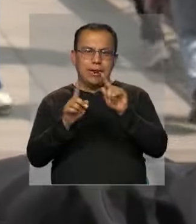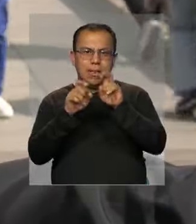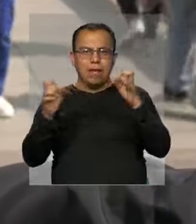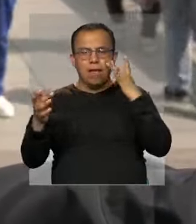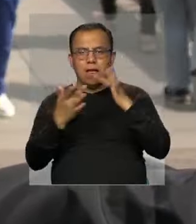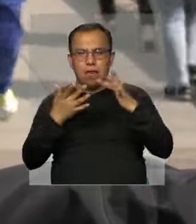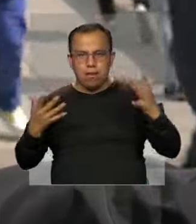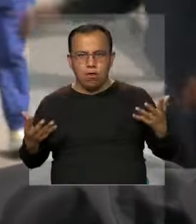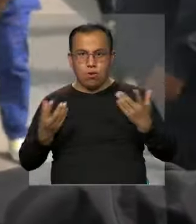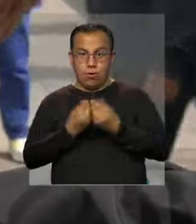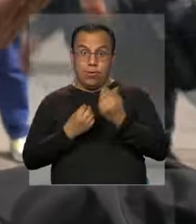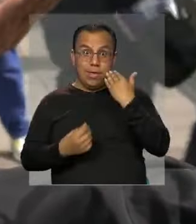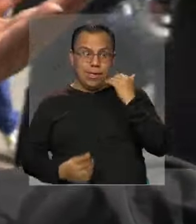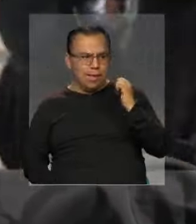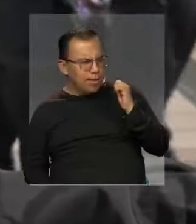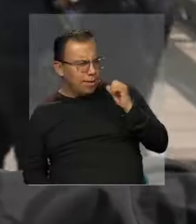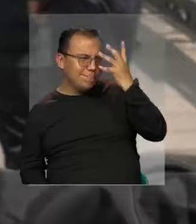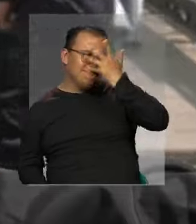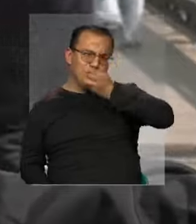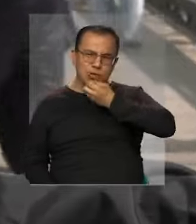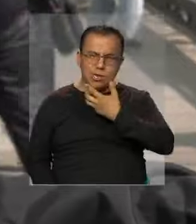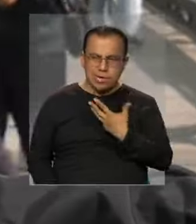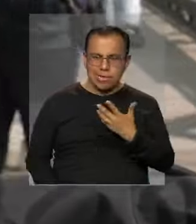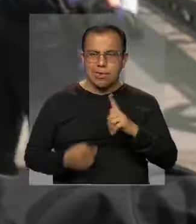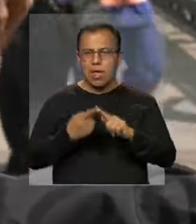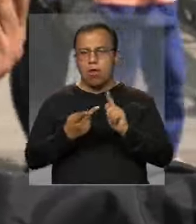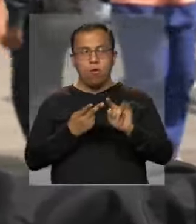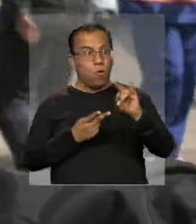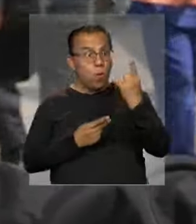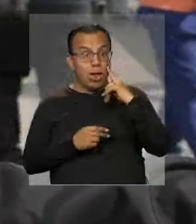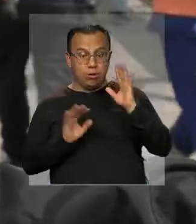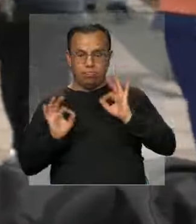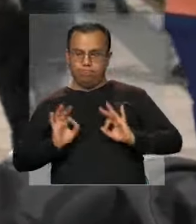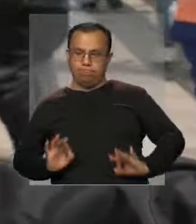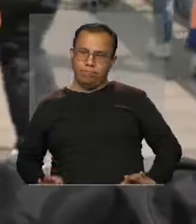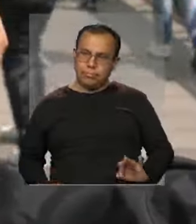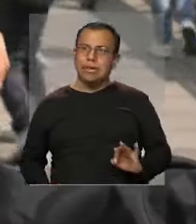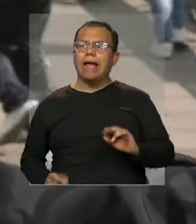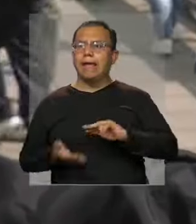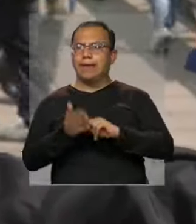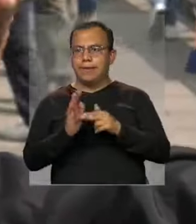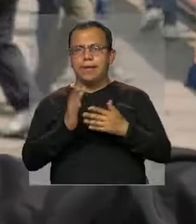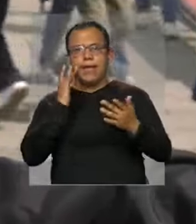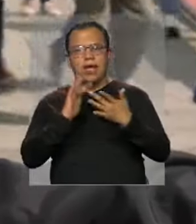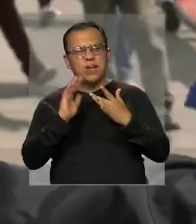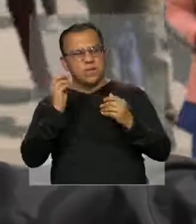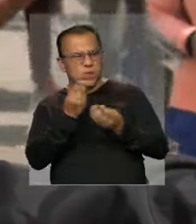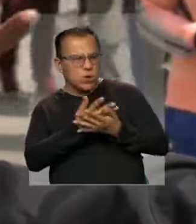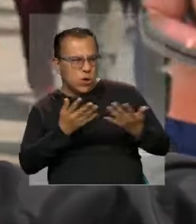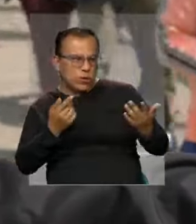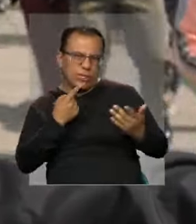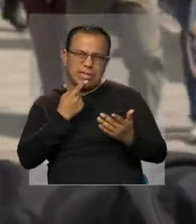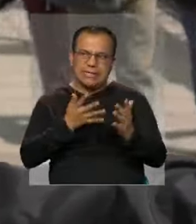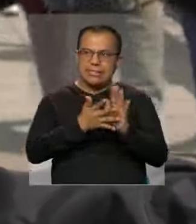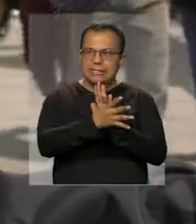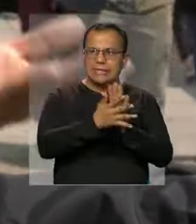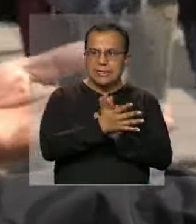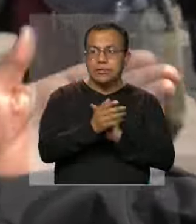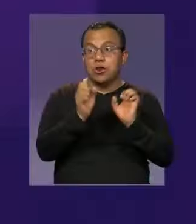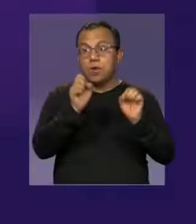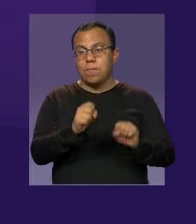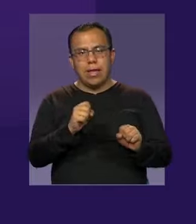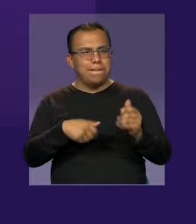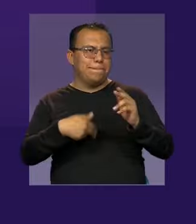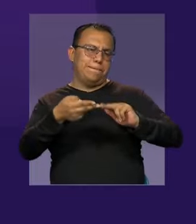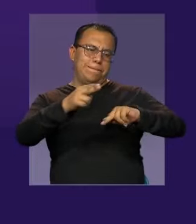de ver una niña bonita o alguien bien arreglado, entonces como la insinuación o que se puede